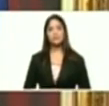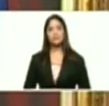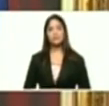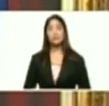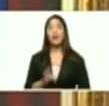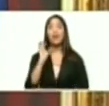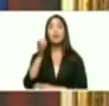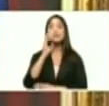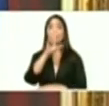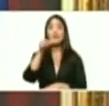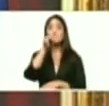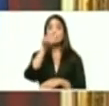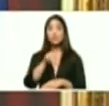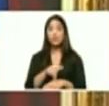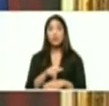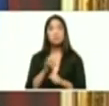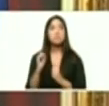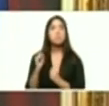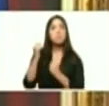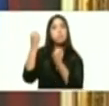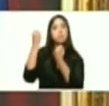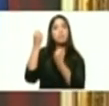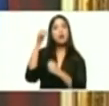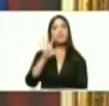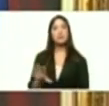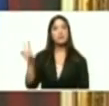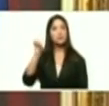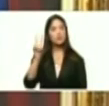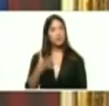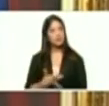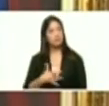la asamblea nacional, puso de espaldas, país, una cosa vulgar,